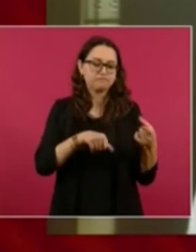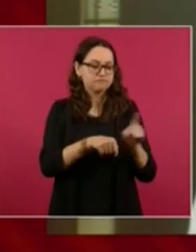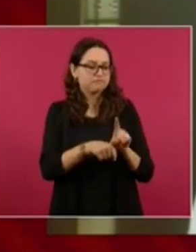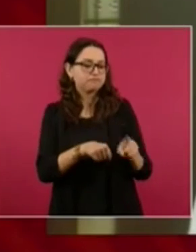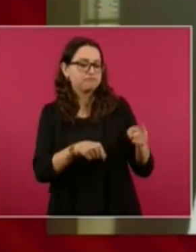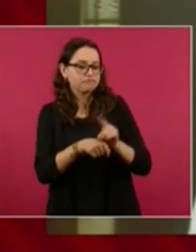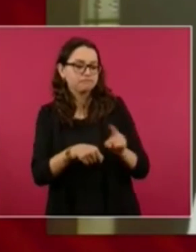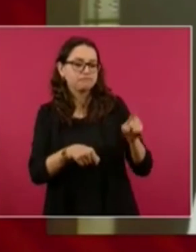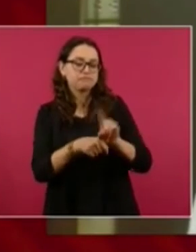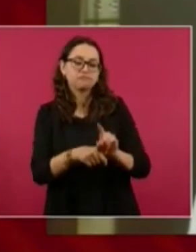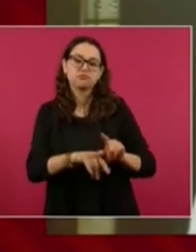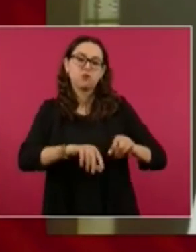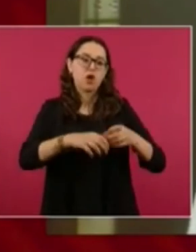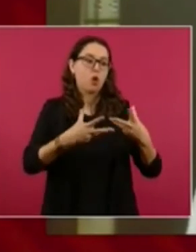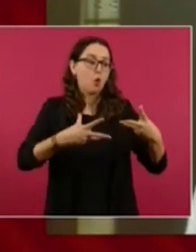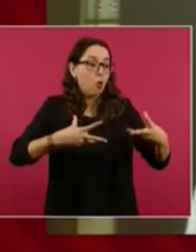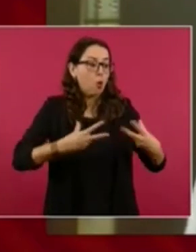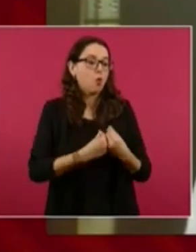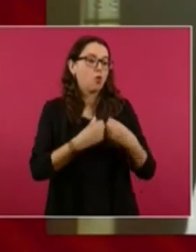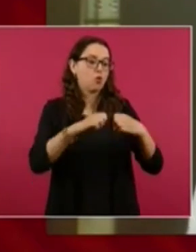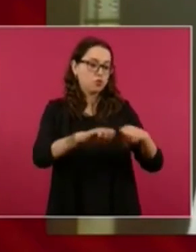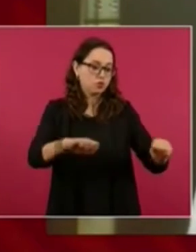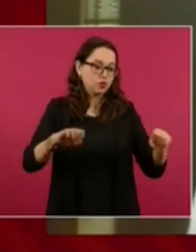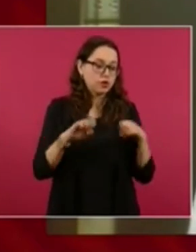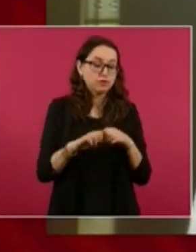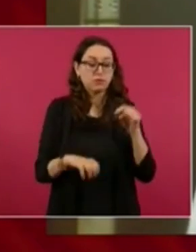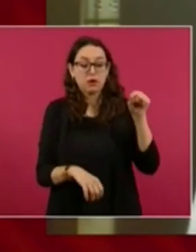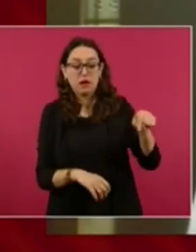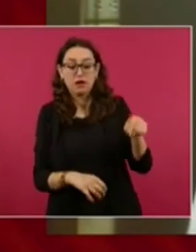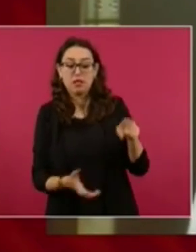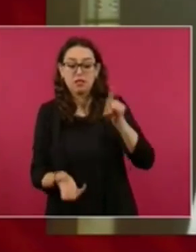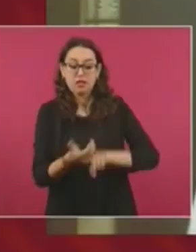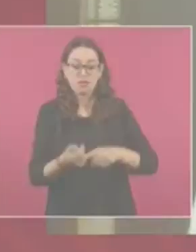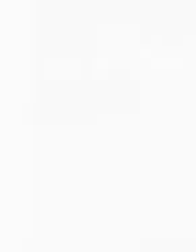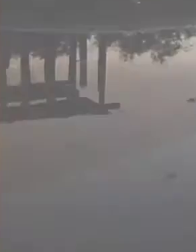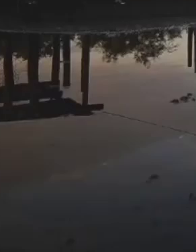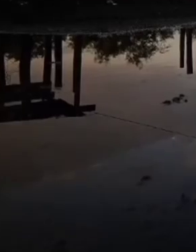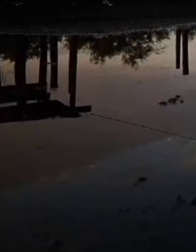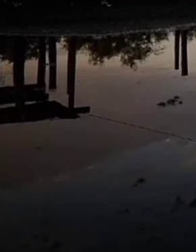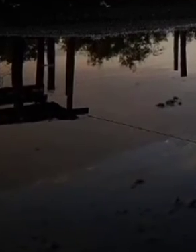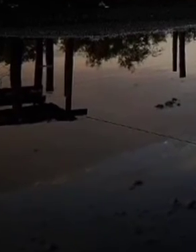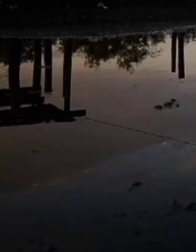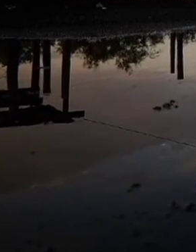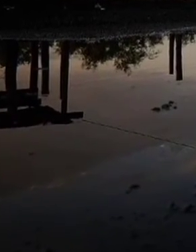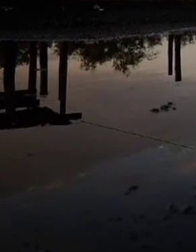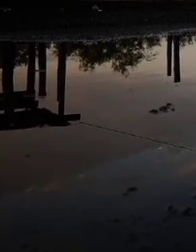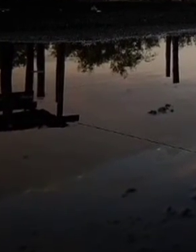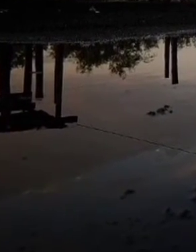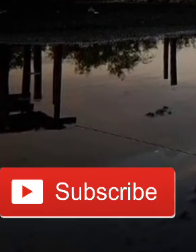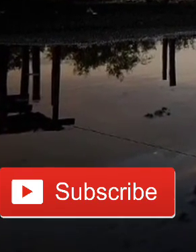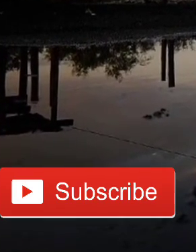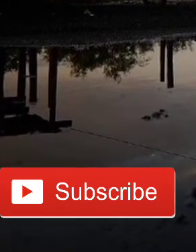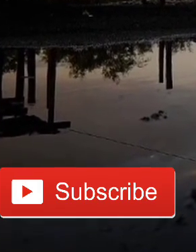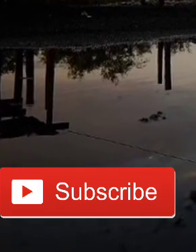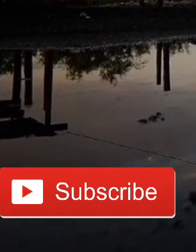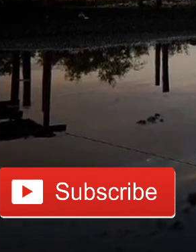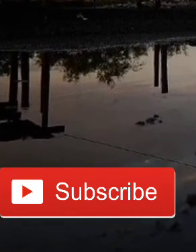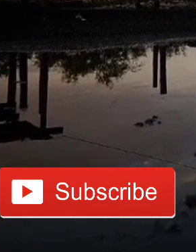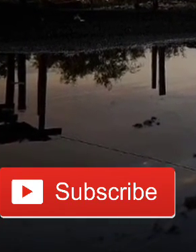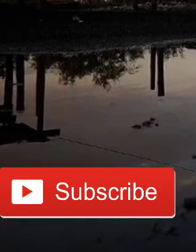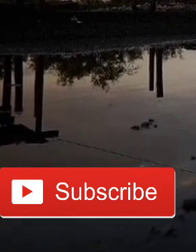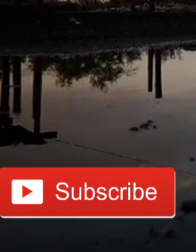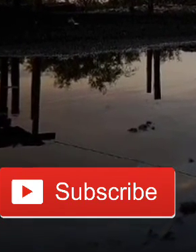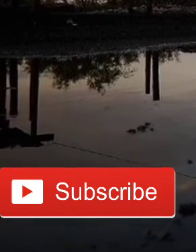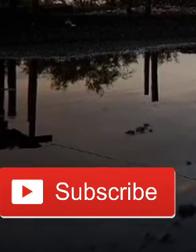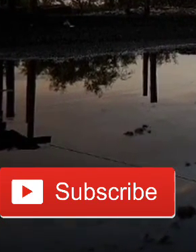y además con indignación información relevante sobre sus seres queridos, luego de que a casi 3 semanas los trabajos de rescate pues